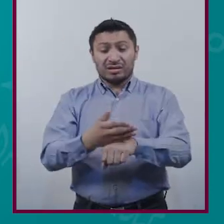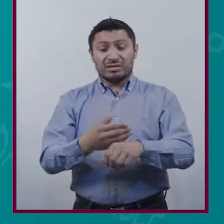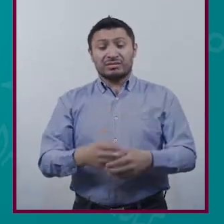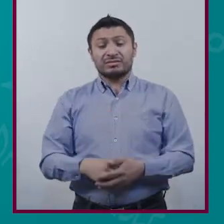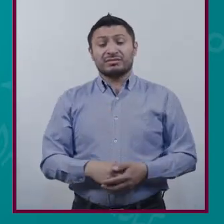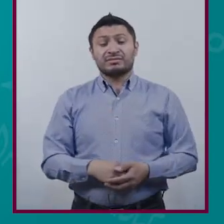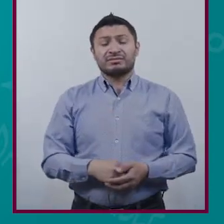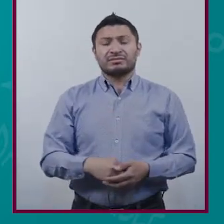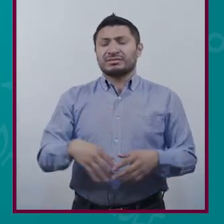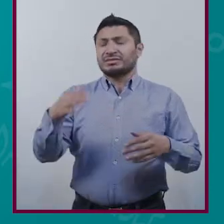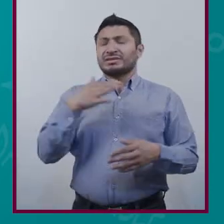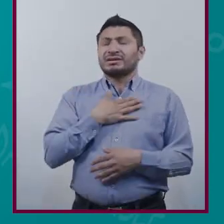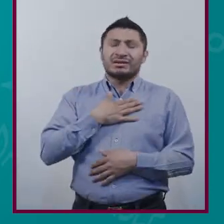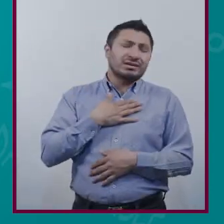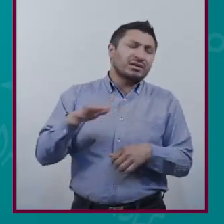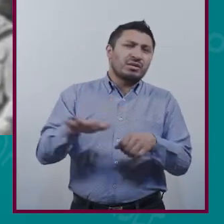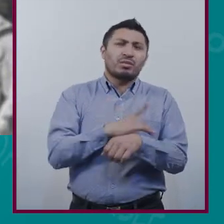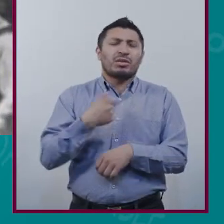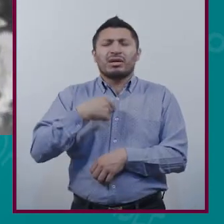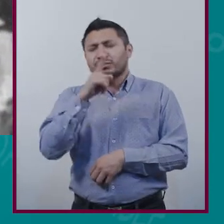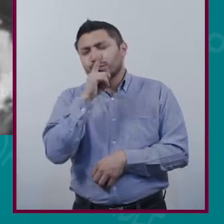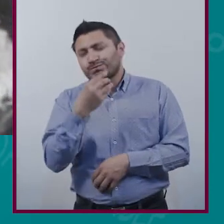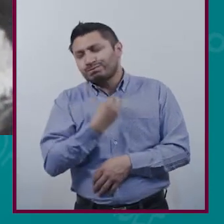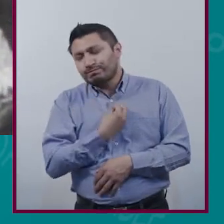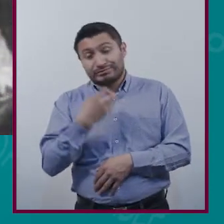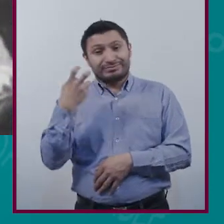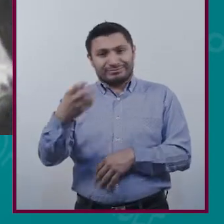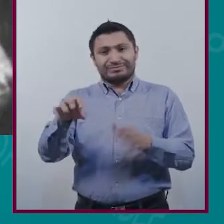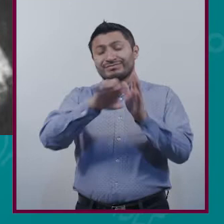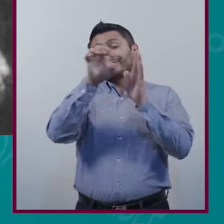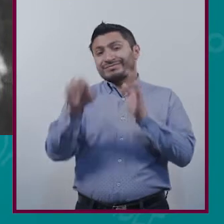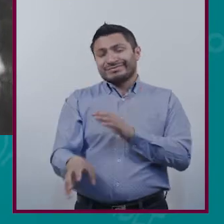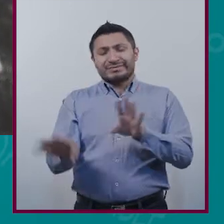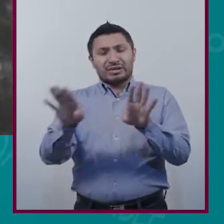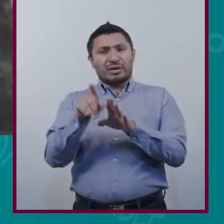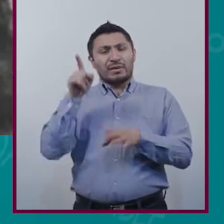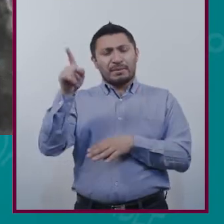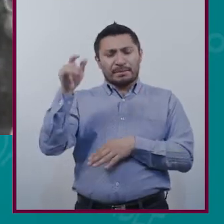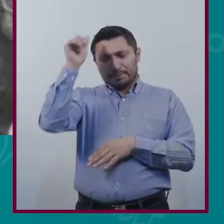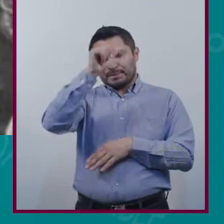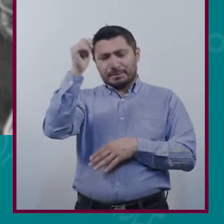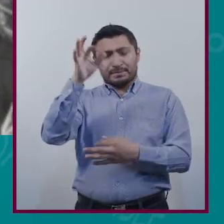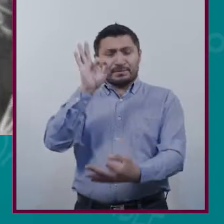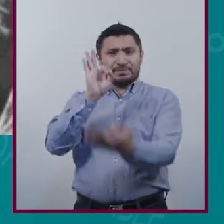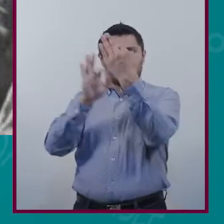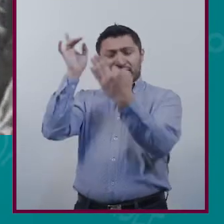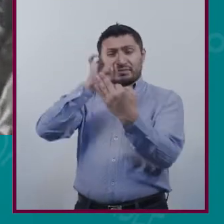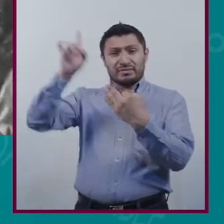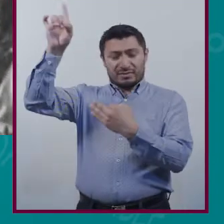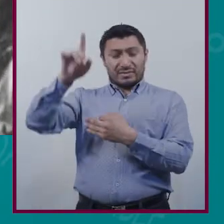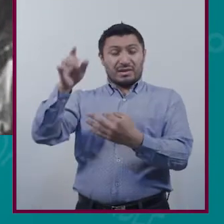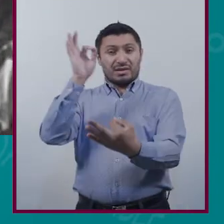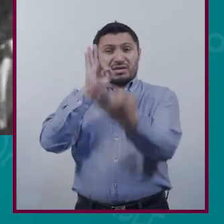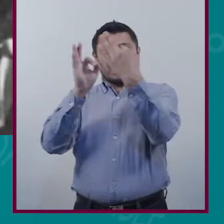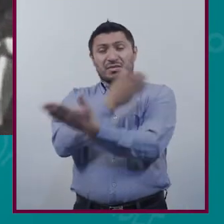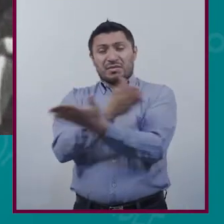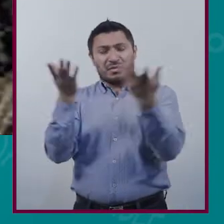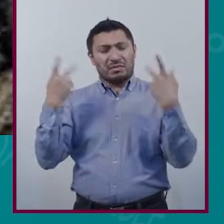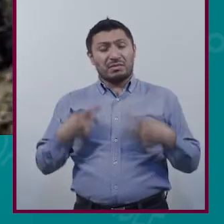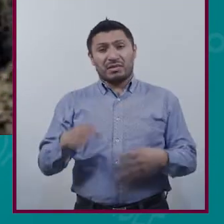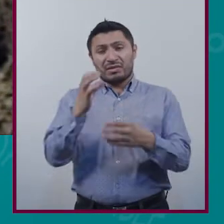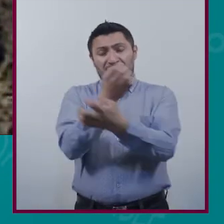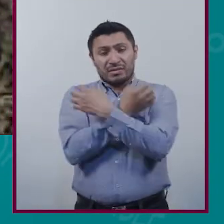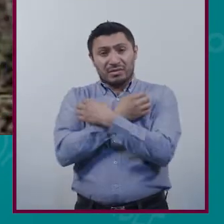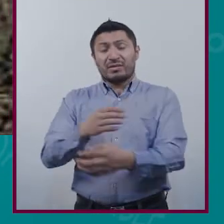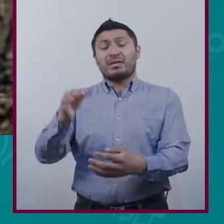profeta. ¡Ay de mí! ¿Por qué callé? Siguiendo el ejemplo del sumo pontífice ante Dios, ante la humanidad civilizada, ante